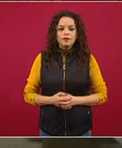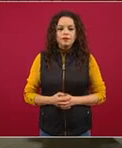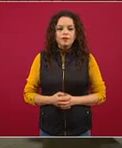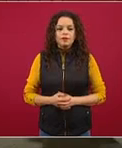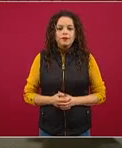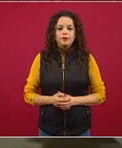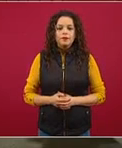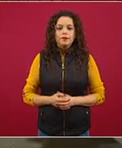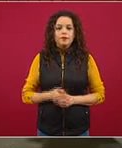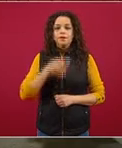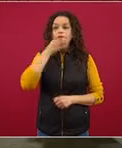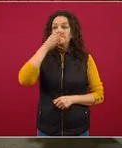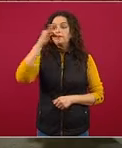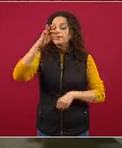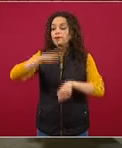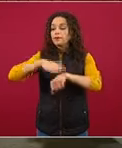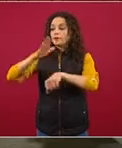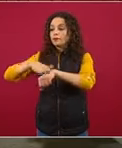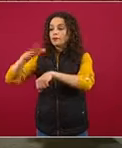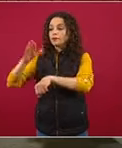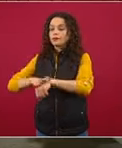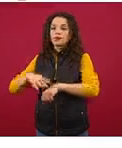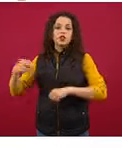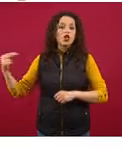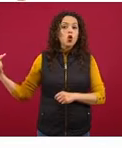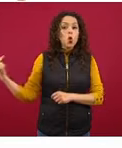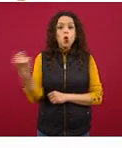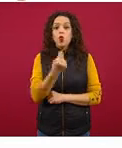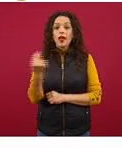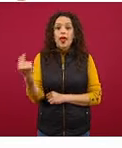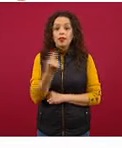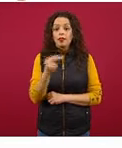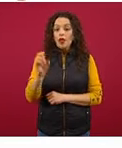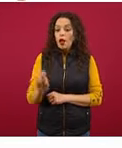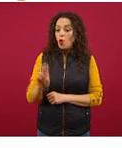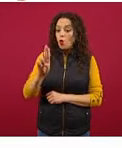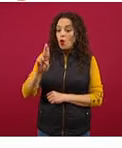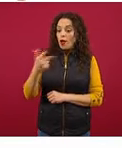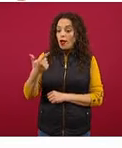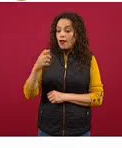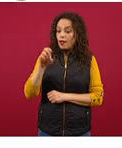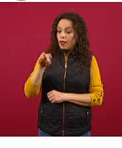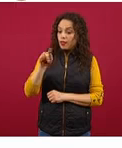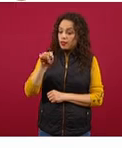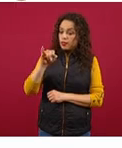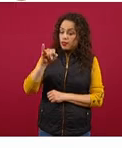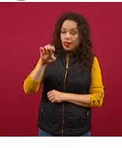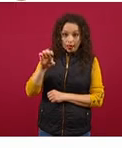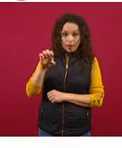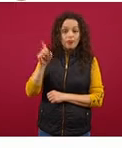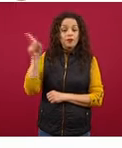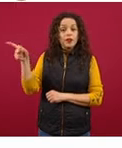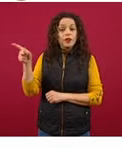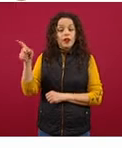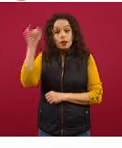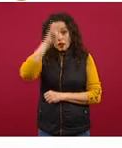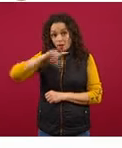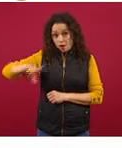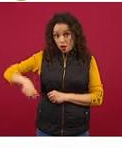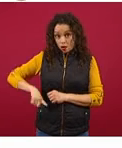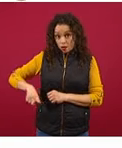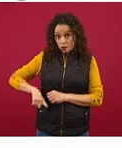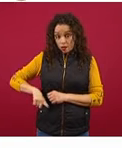Llamado urgente, lo hizo la doctora Sheinbaum, lo hizo ayer el doctor López-Gatell. Quédate en casa, si no tienes que salir,